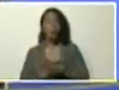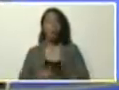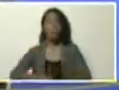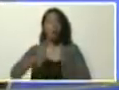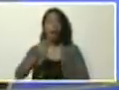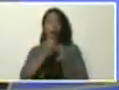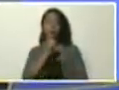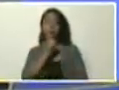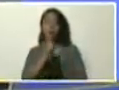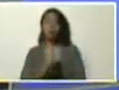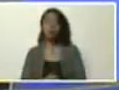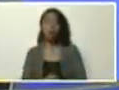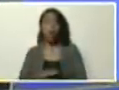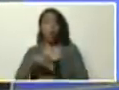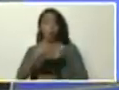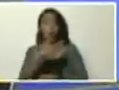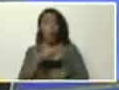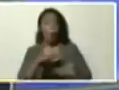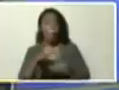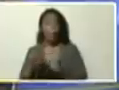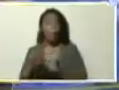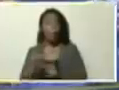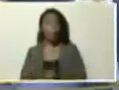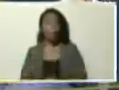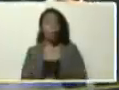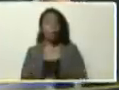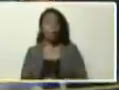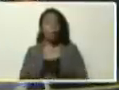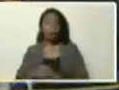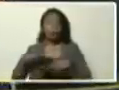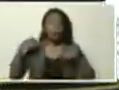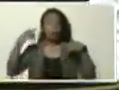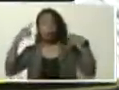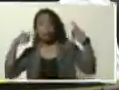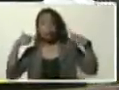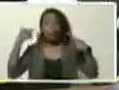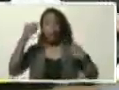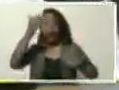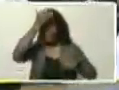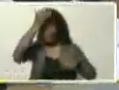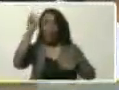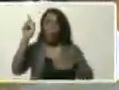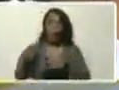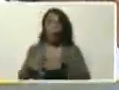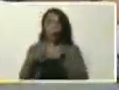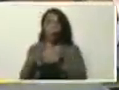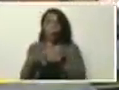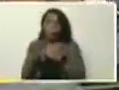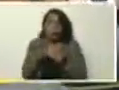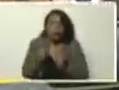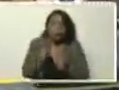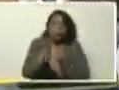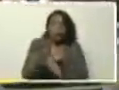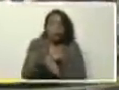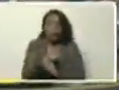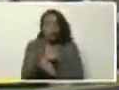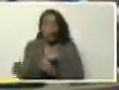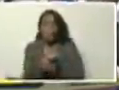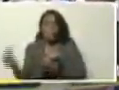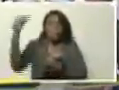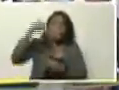duros, cuando el imperialismo, con la locura de Trump al mando, intentó